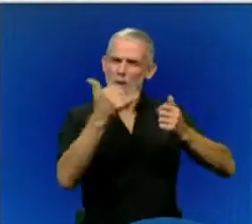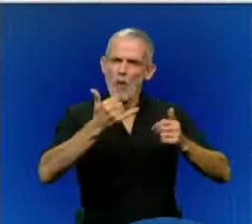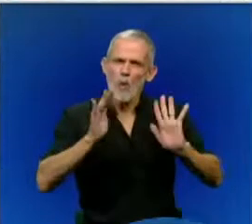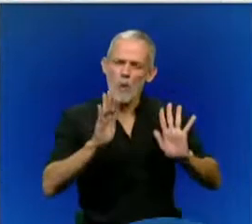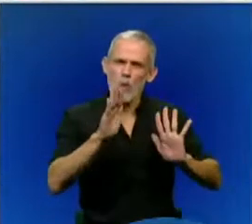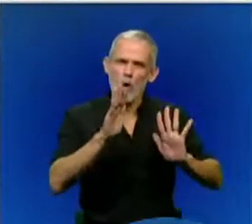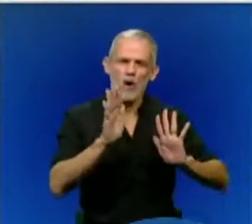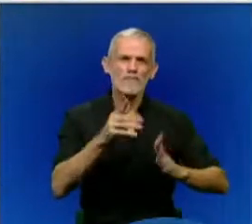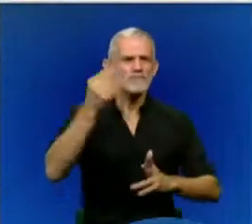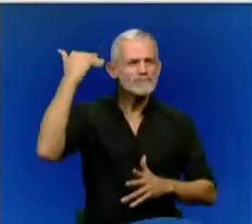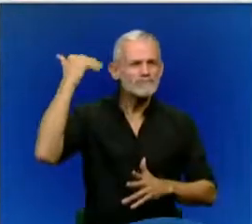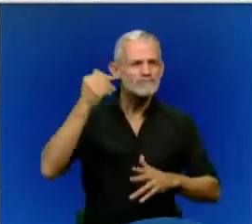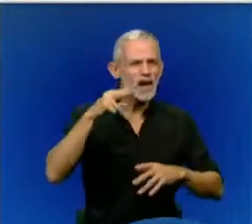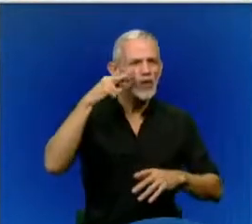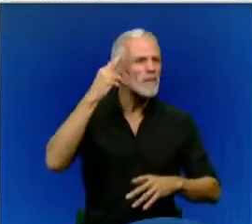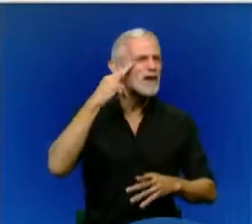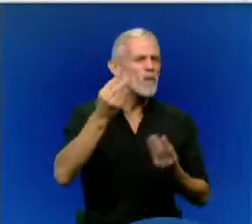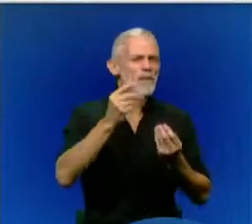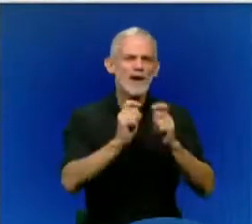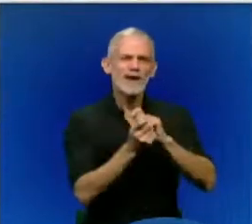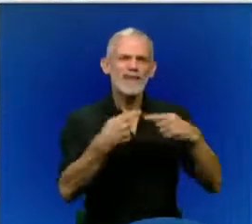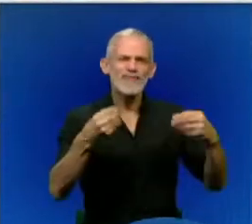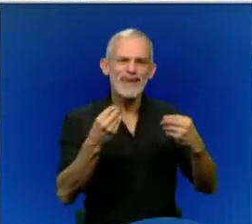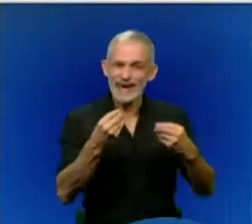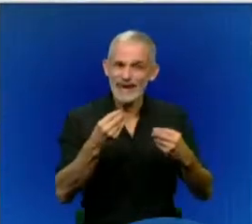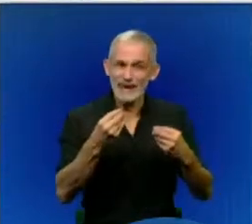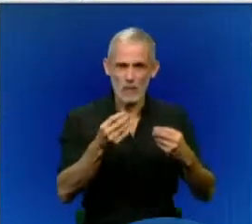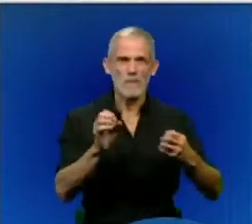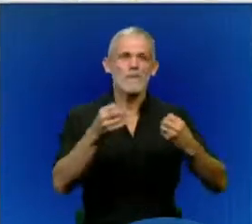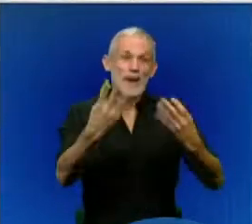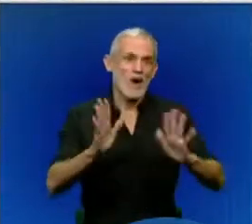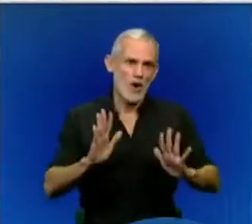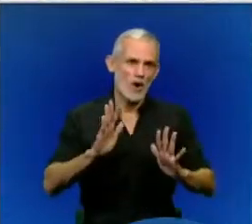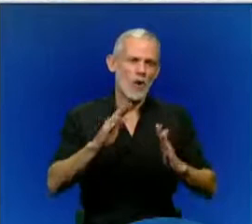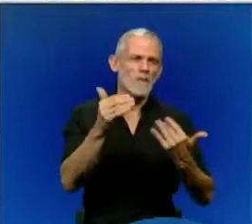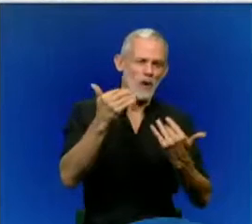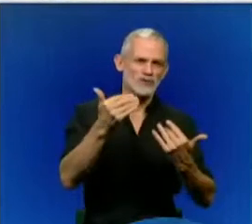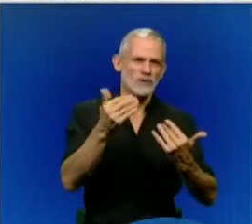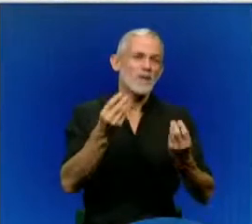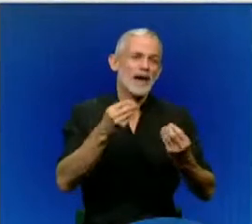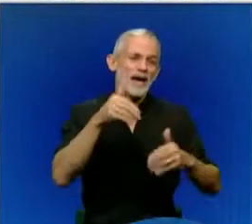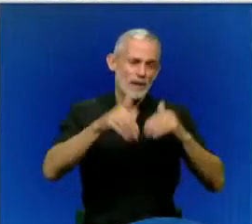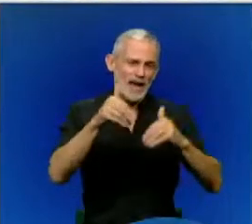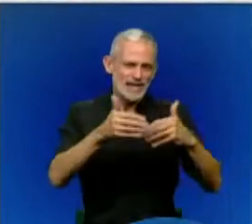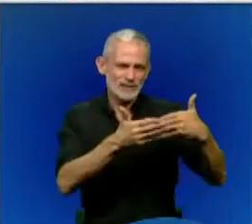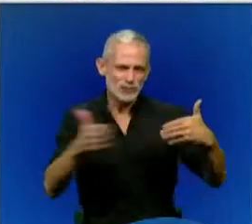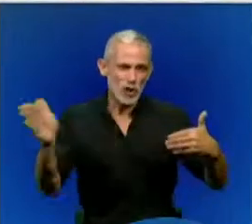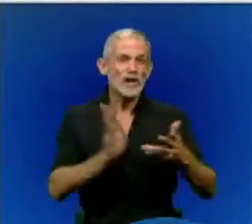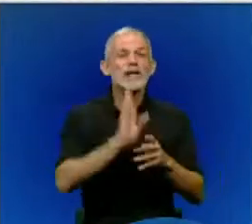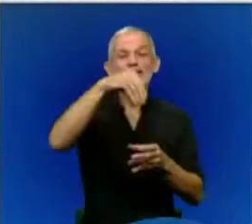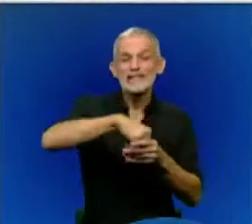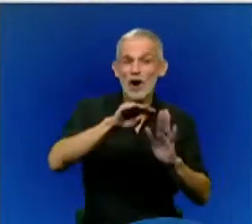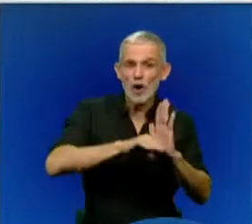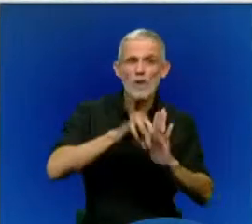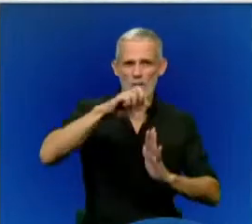y en aquel momento lo que se logró efectivamente mejoró las posibilidades de llevar adelante estos procesos, ¿no? La incorporación de